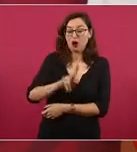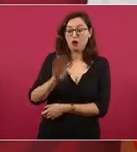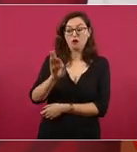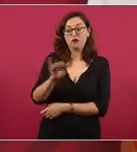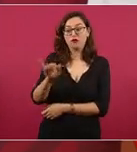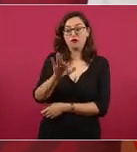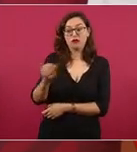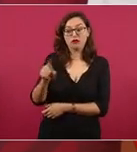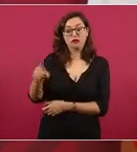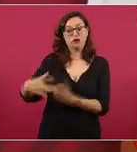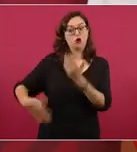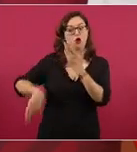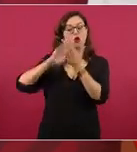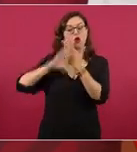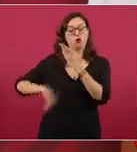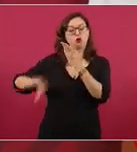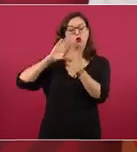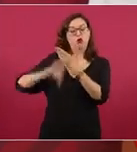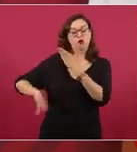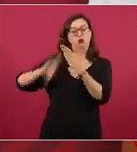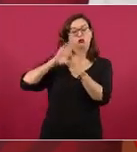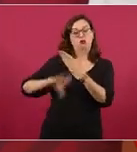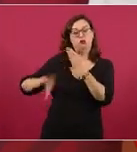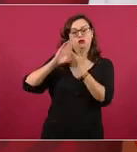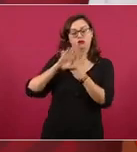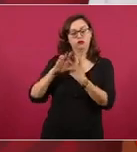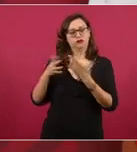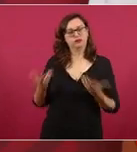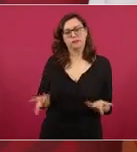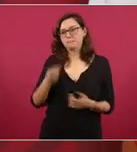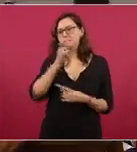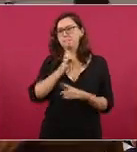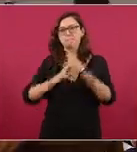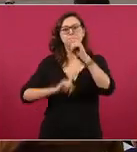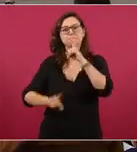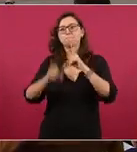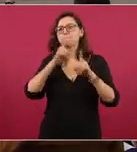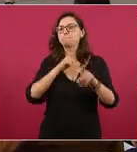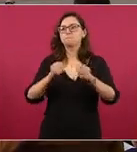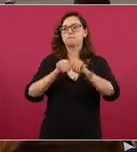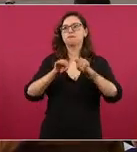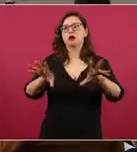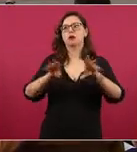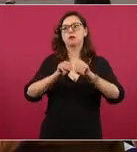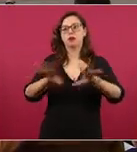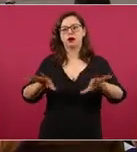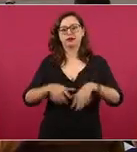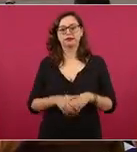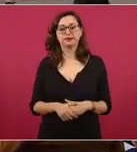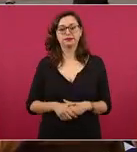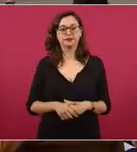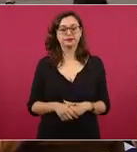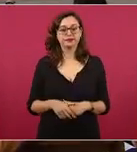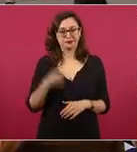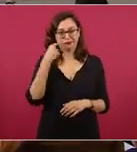siguen y siguen y siguen y siguen, tratando de confundir. Aquí está.